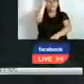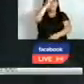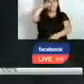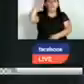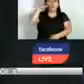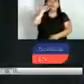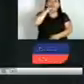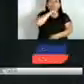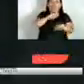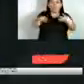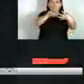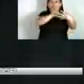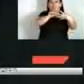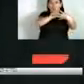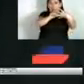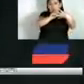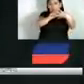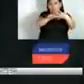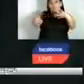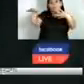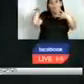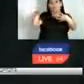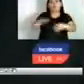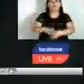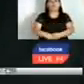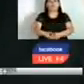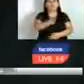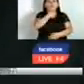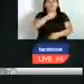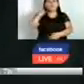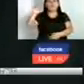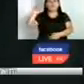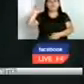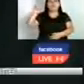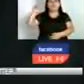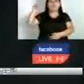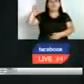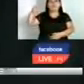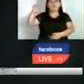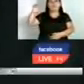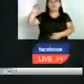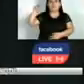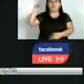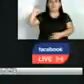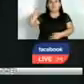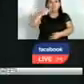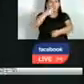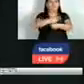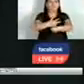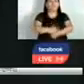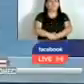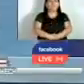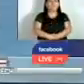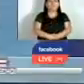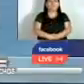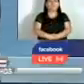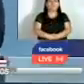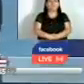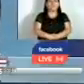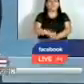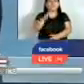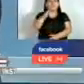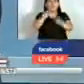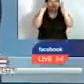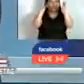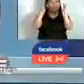para la tercera semana de marzo. Eugenia Sagastume, Voz de América, Guatemala. Vamos